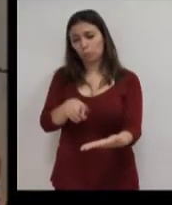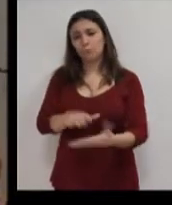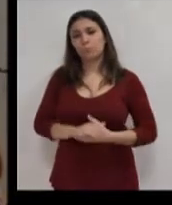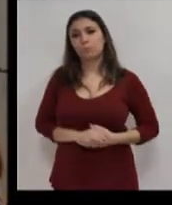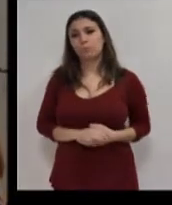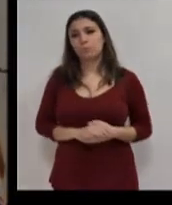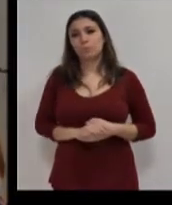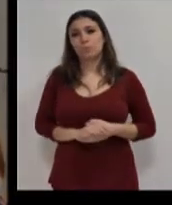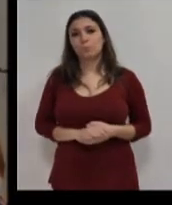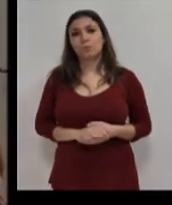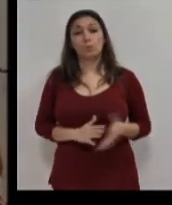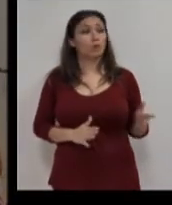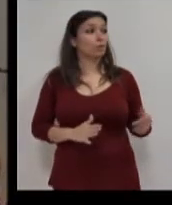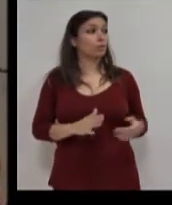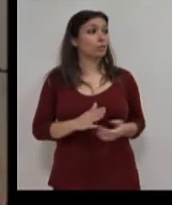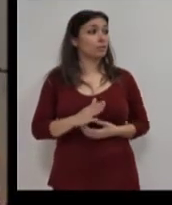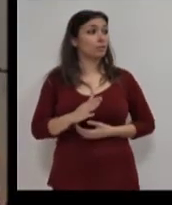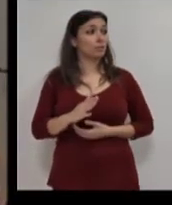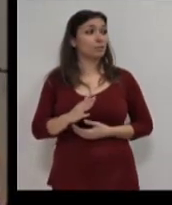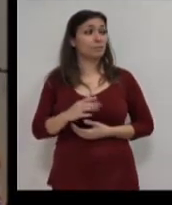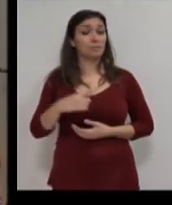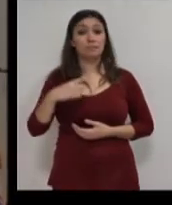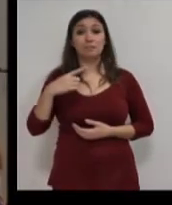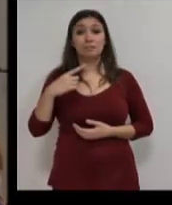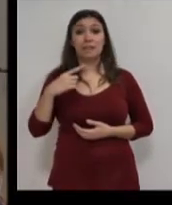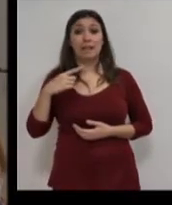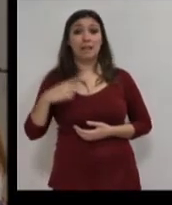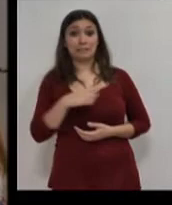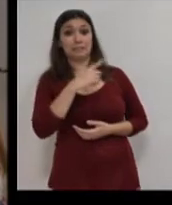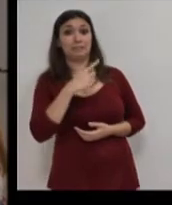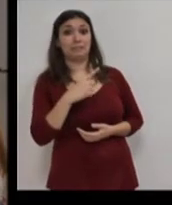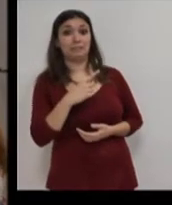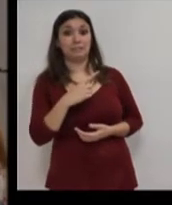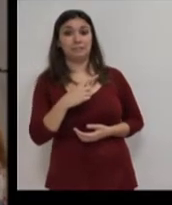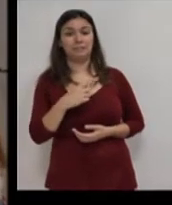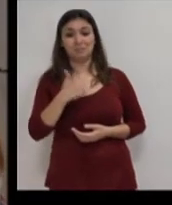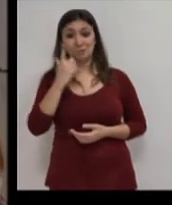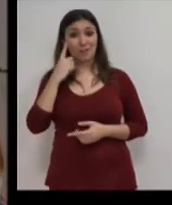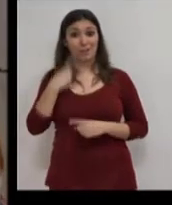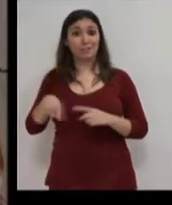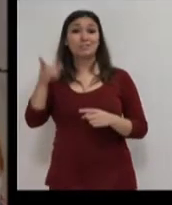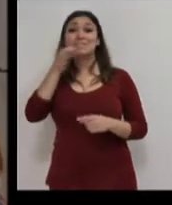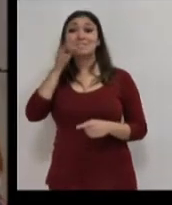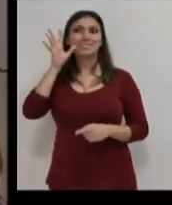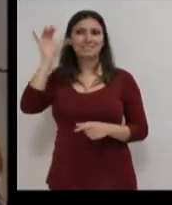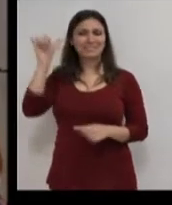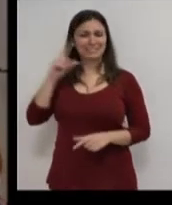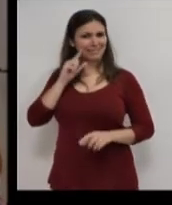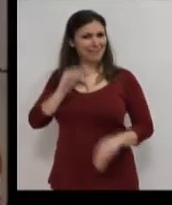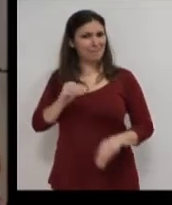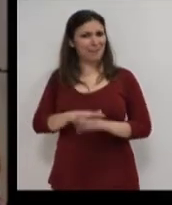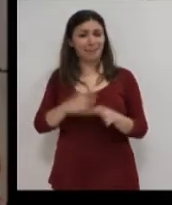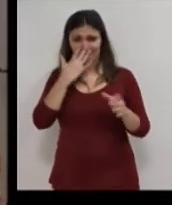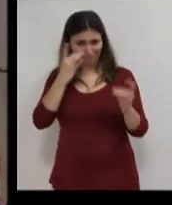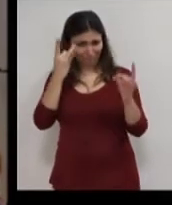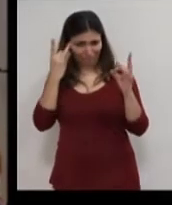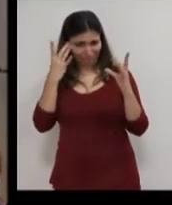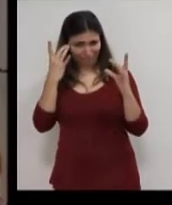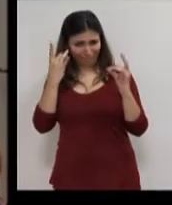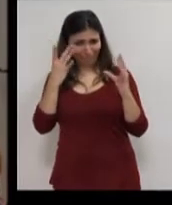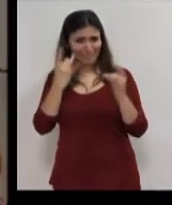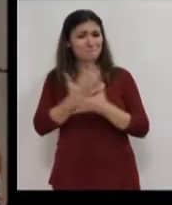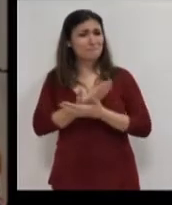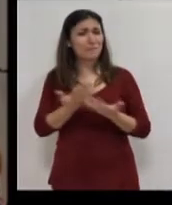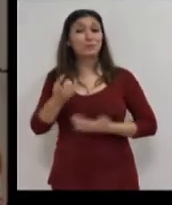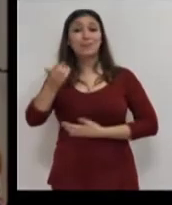Lo encuentro por aquí. Bueno, por lo menos a ti sí te voy a decir una cosa que me ha llamado mucho